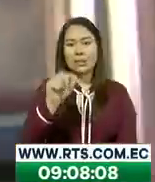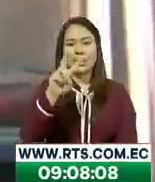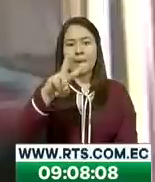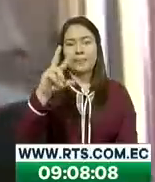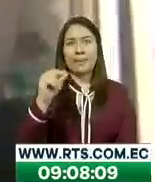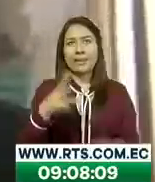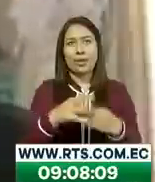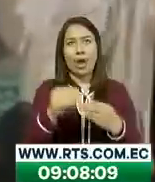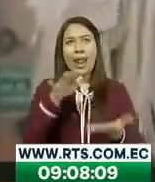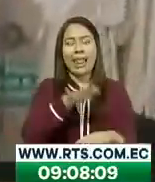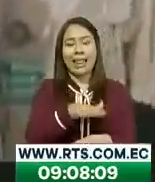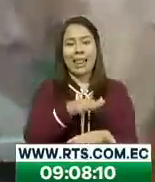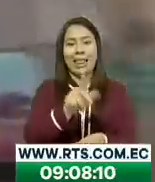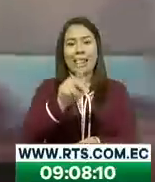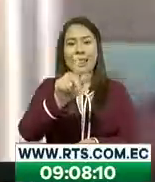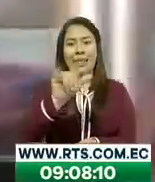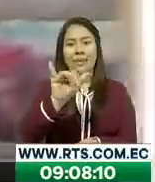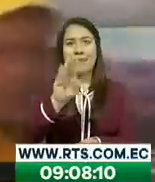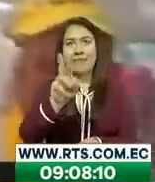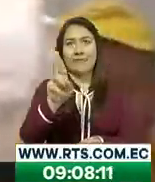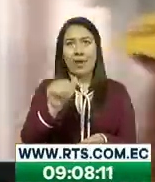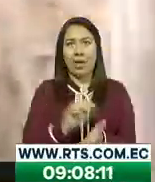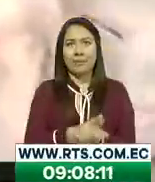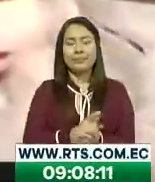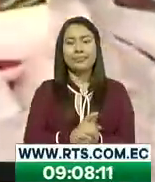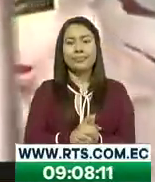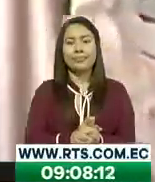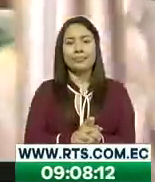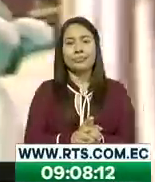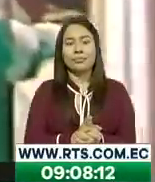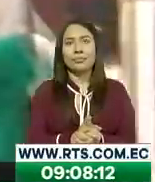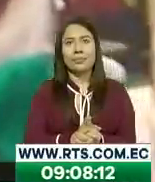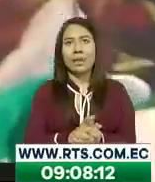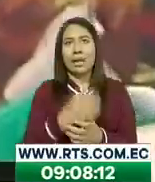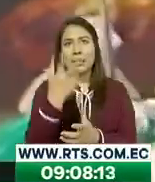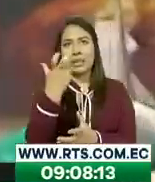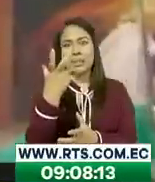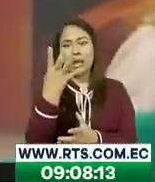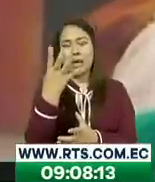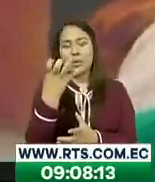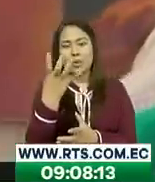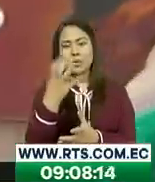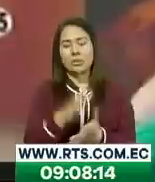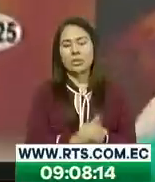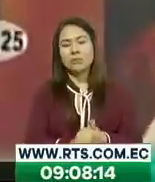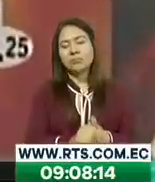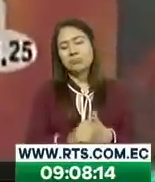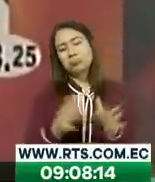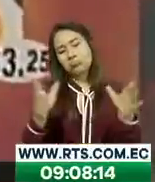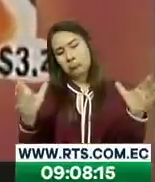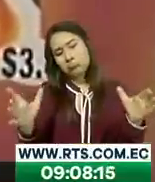$3.20 por libro. Usted puede llevar de 11, 12, 13, 14 libras. Una piernita, don Walter, de